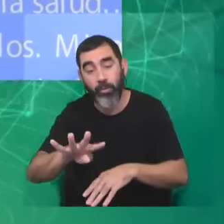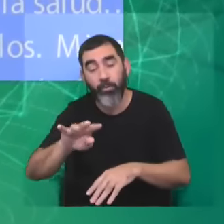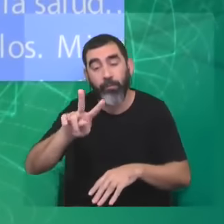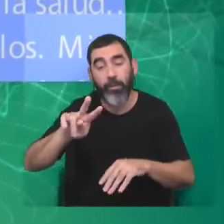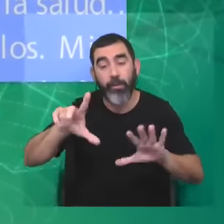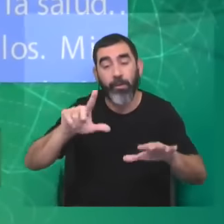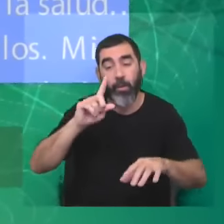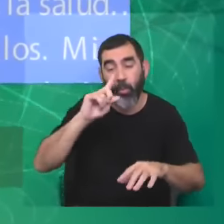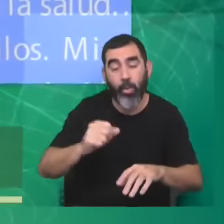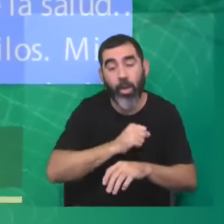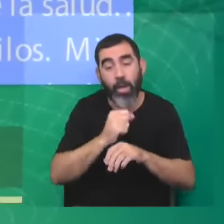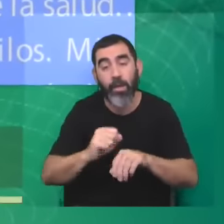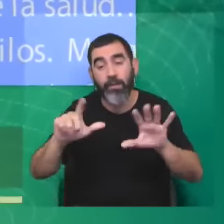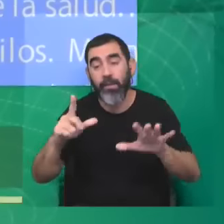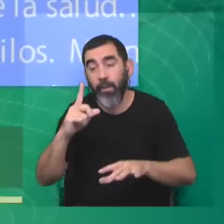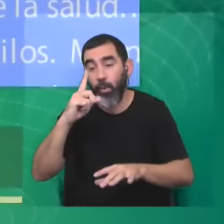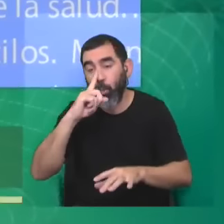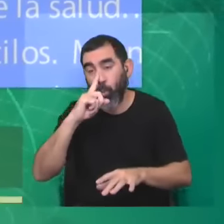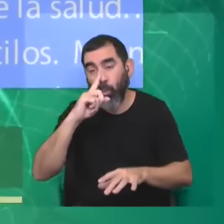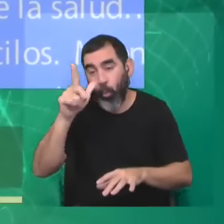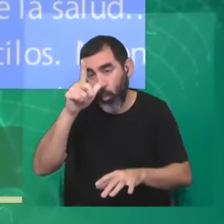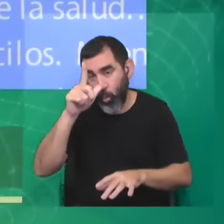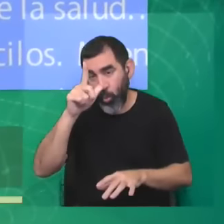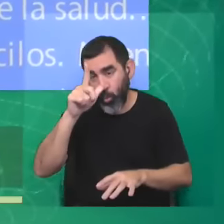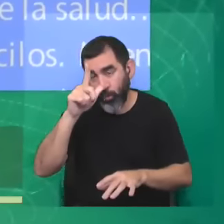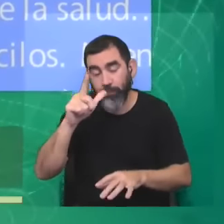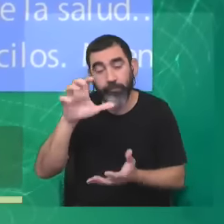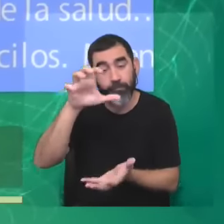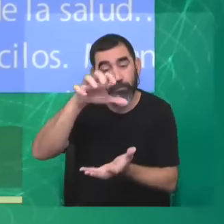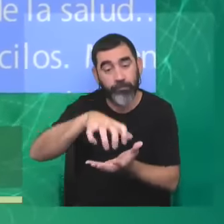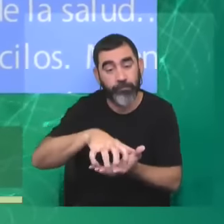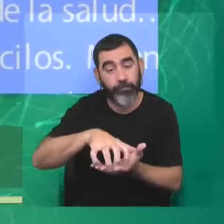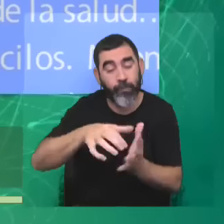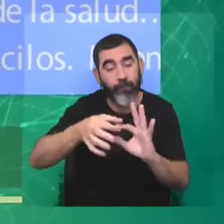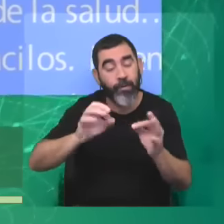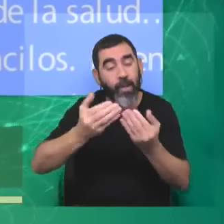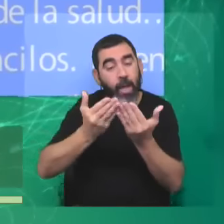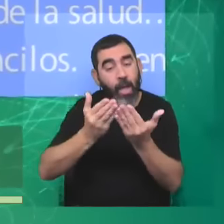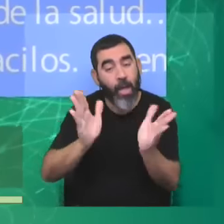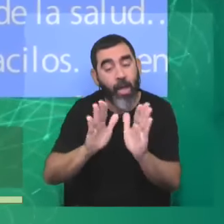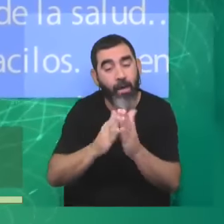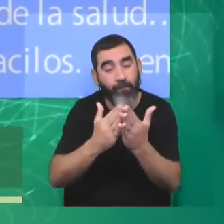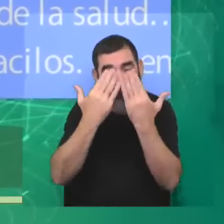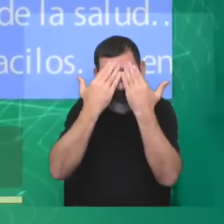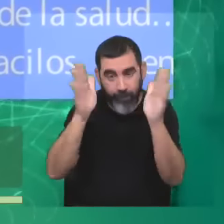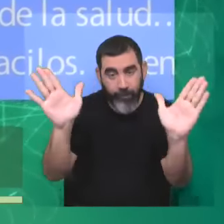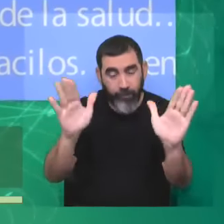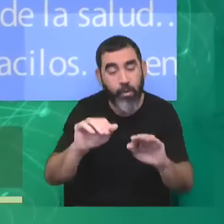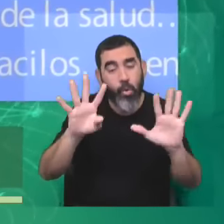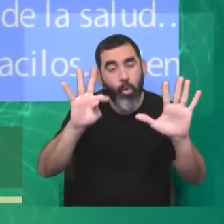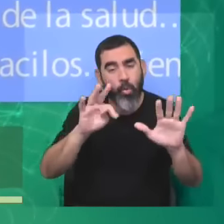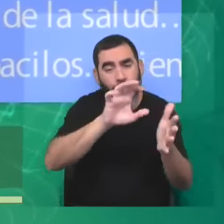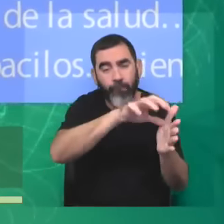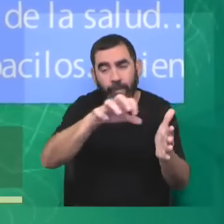27 de junio al 7 de julio en el centro de convenciones del Mariscal bajo el lema abre un libro Abre tu mente con más de 90